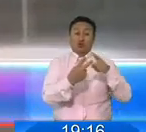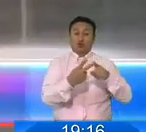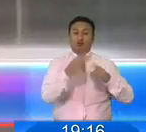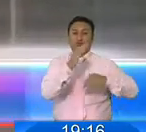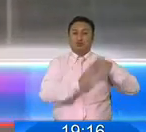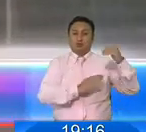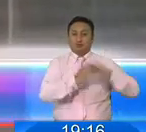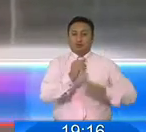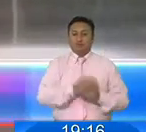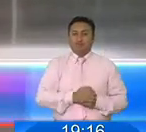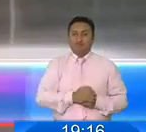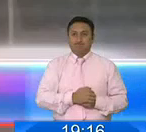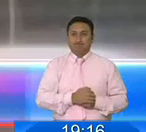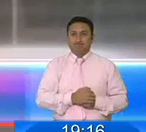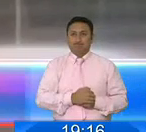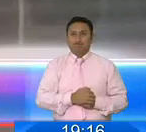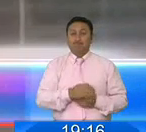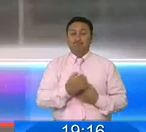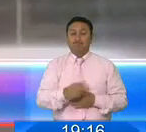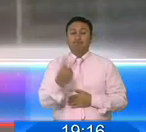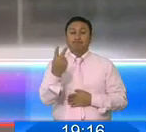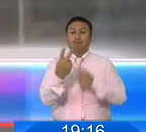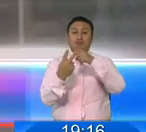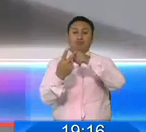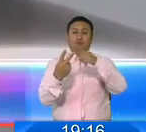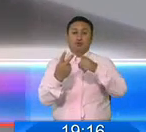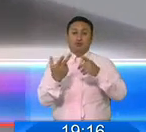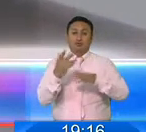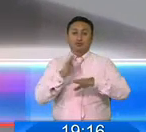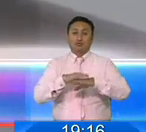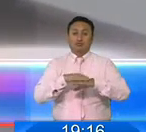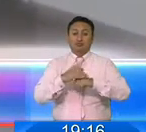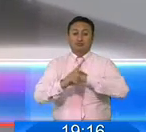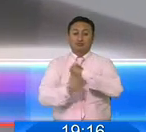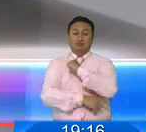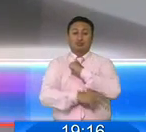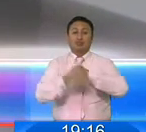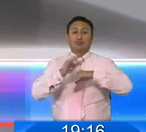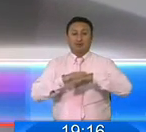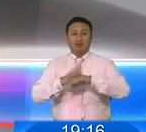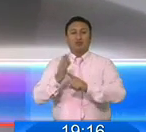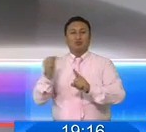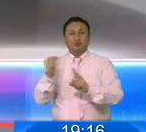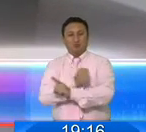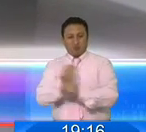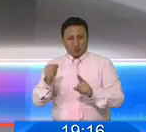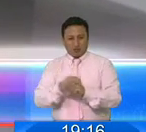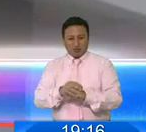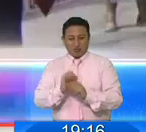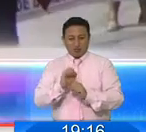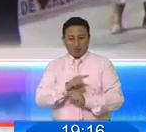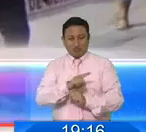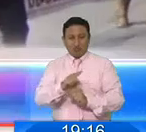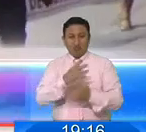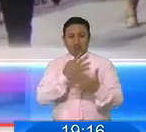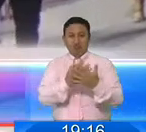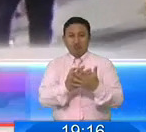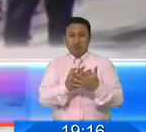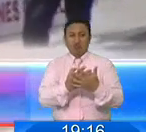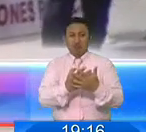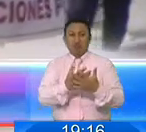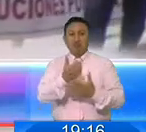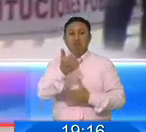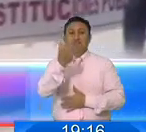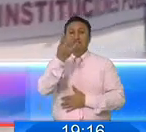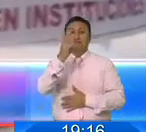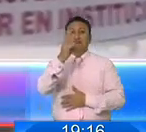los imputados fueron sentenciados además por el delito de tortura cuya pena privativa de libertad es de